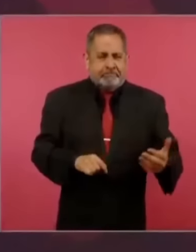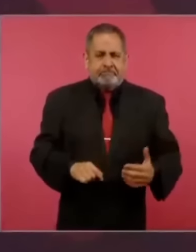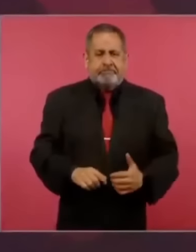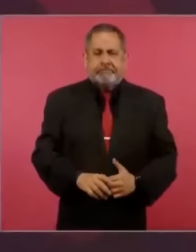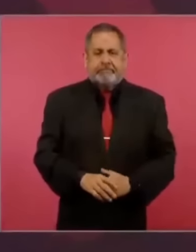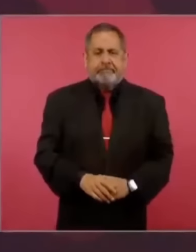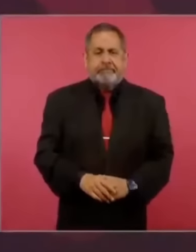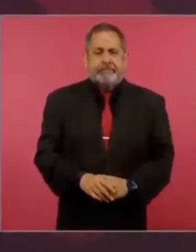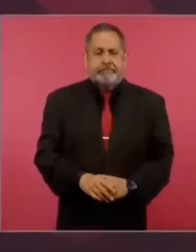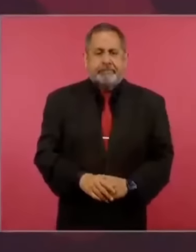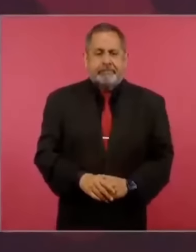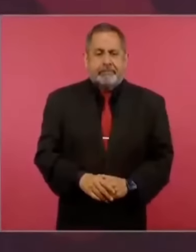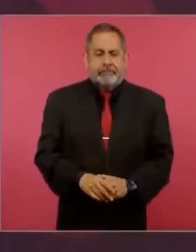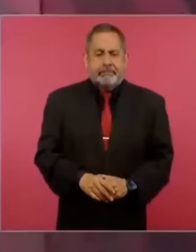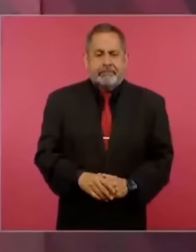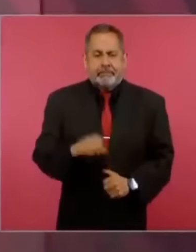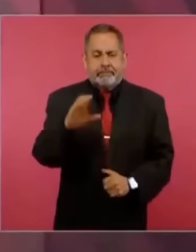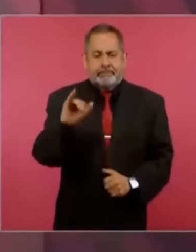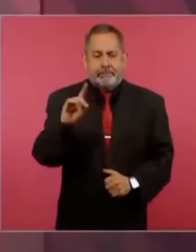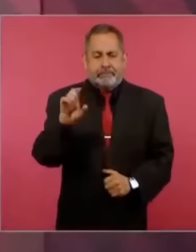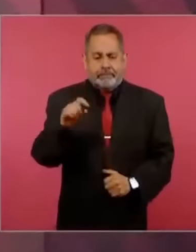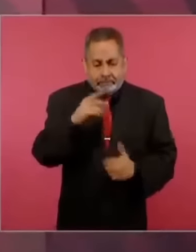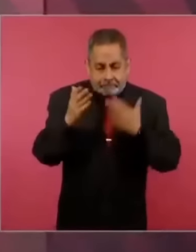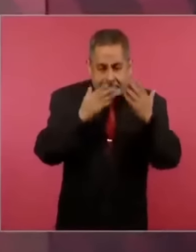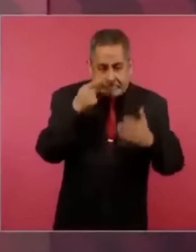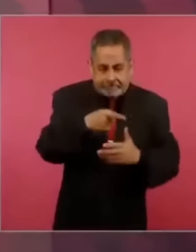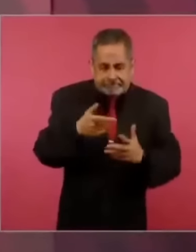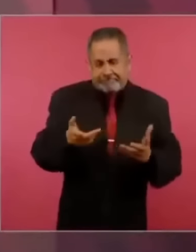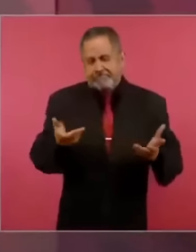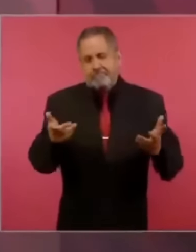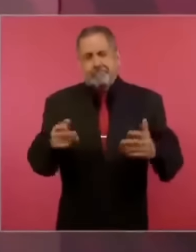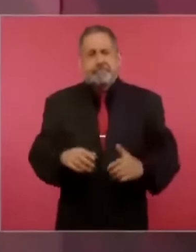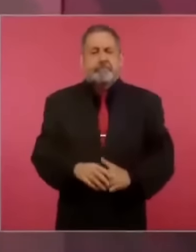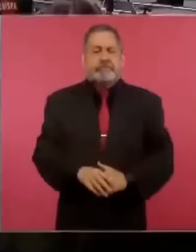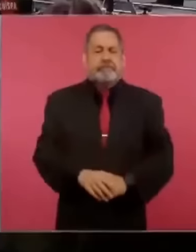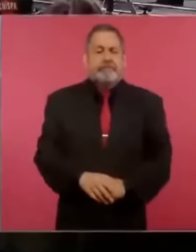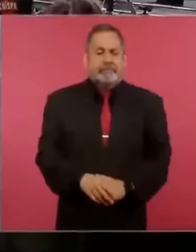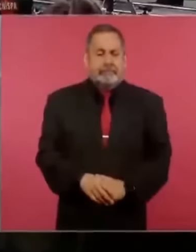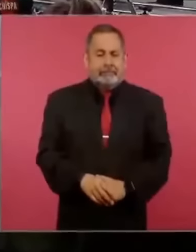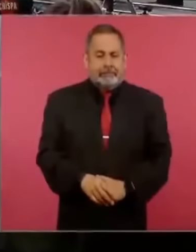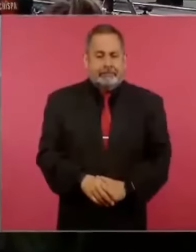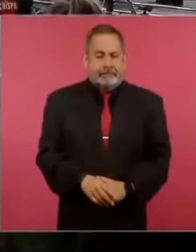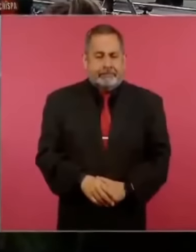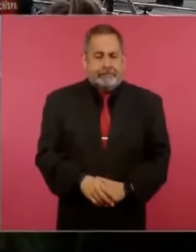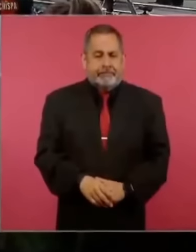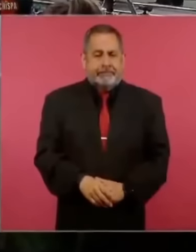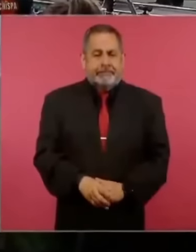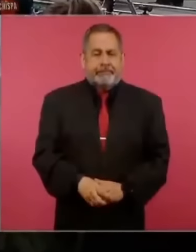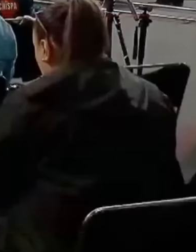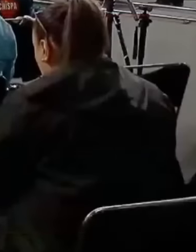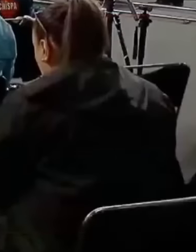México en el C Que es una copia